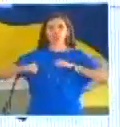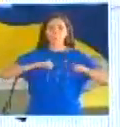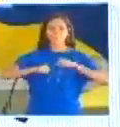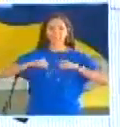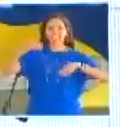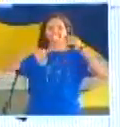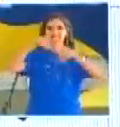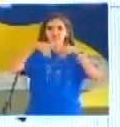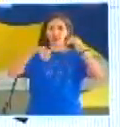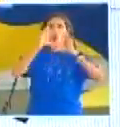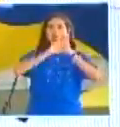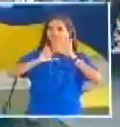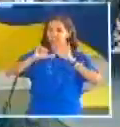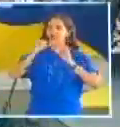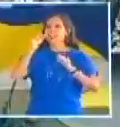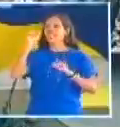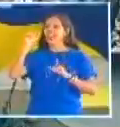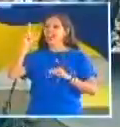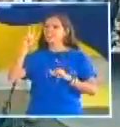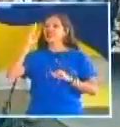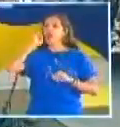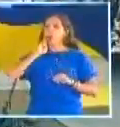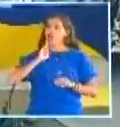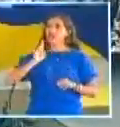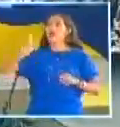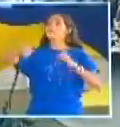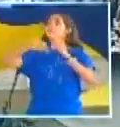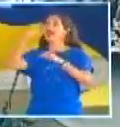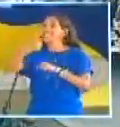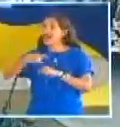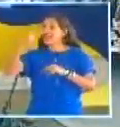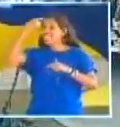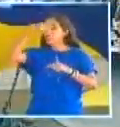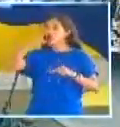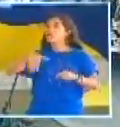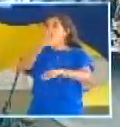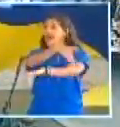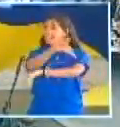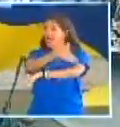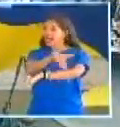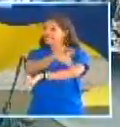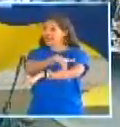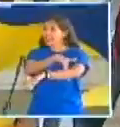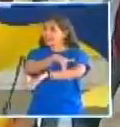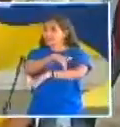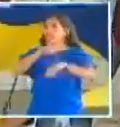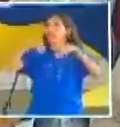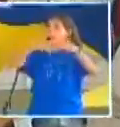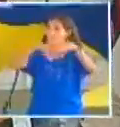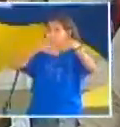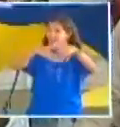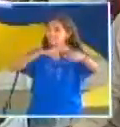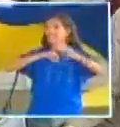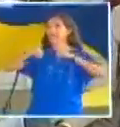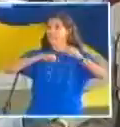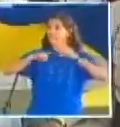electoral constituyente en la Avenida Bolívar. Mañana el pueblo a la calle, en marcha, en